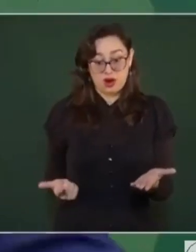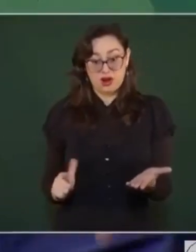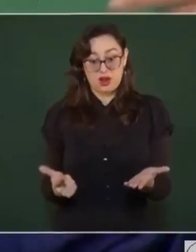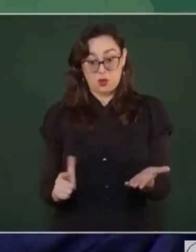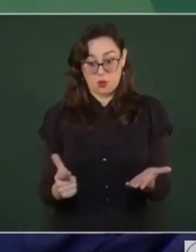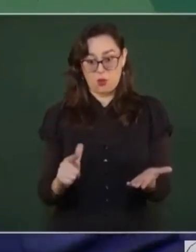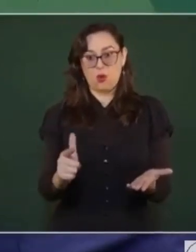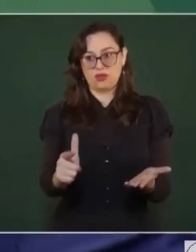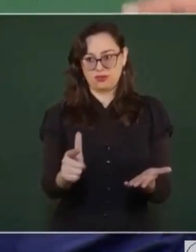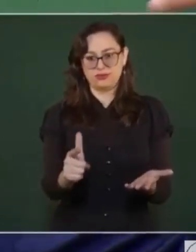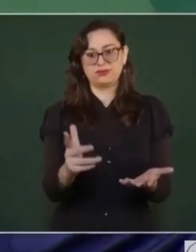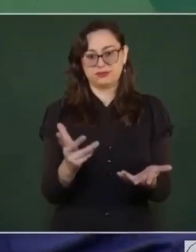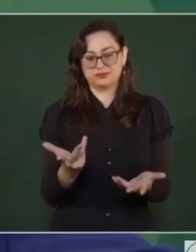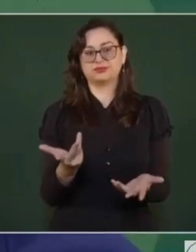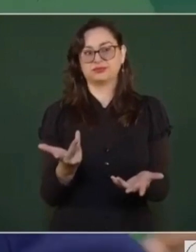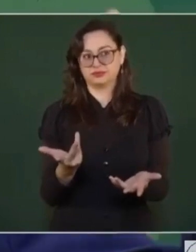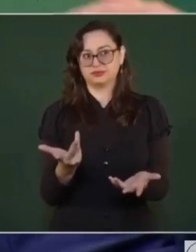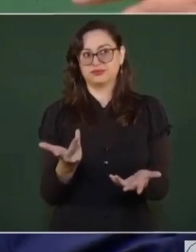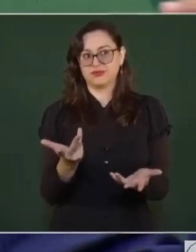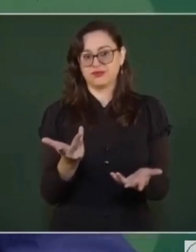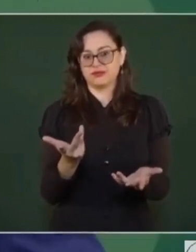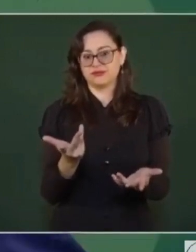que se están